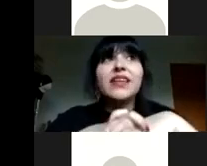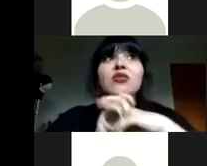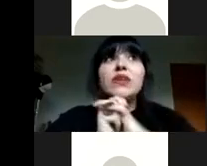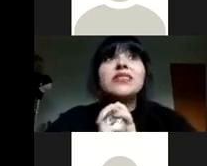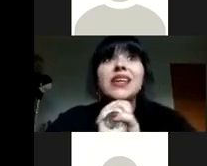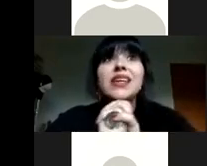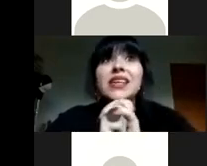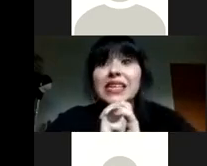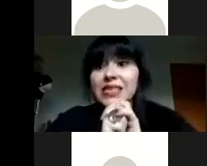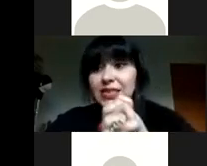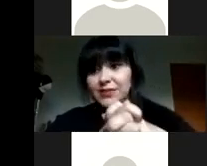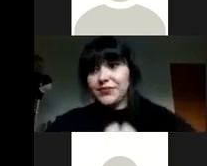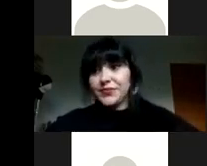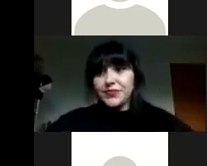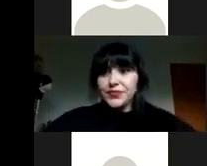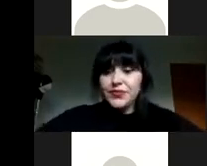Recuerde argumentar en el chat.